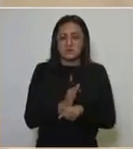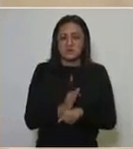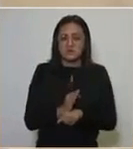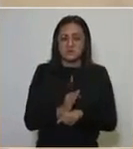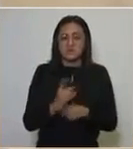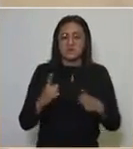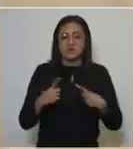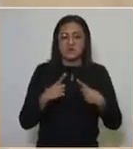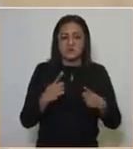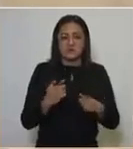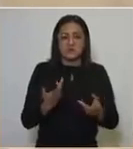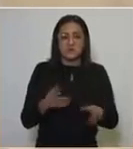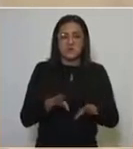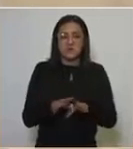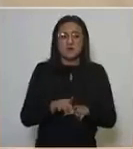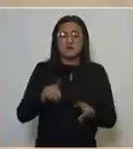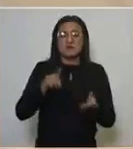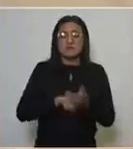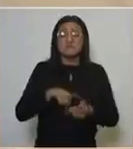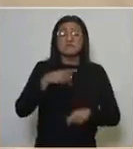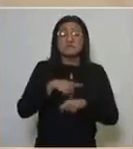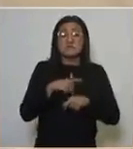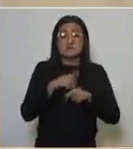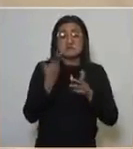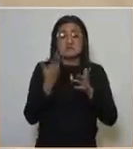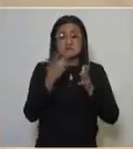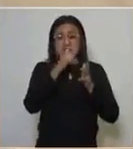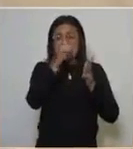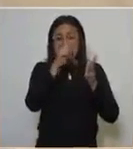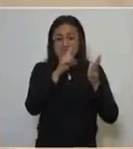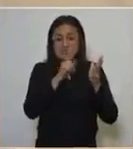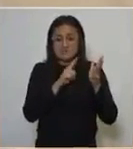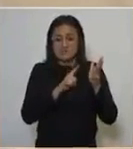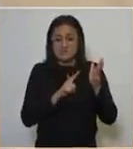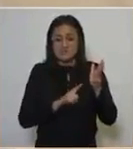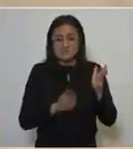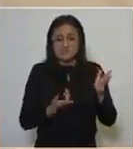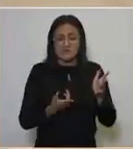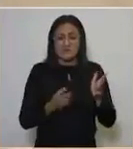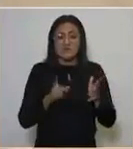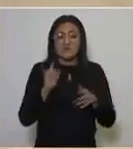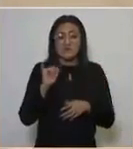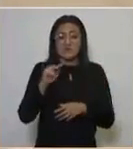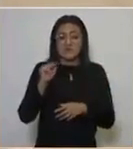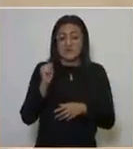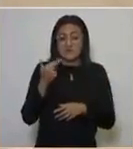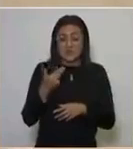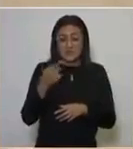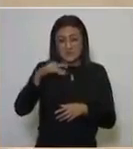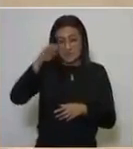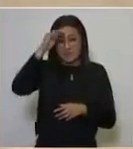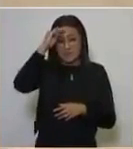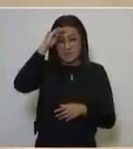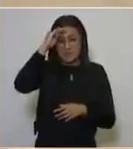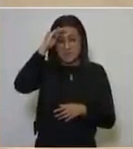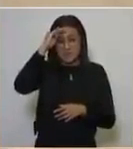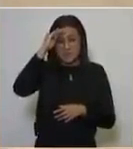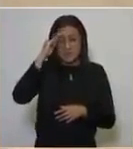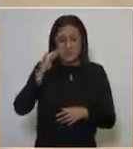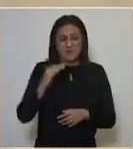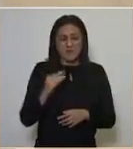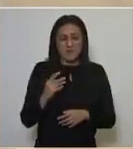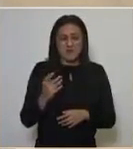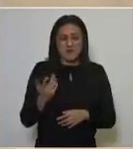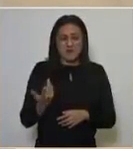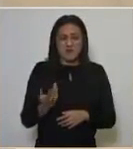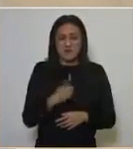le generaron un daño estructural. Y el INAH consideró, está considerando,